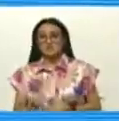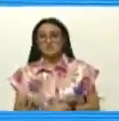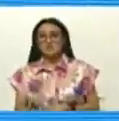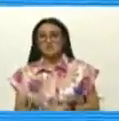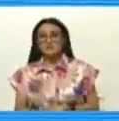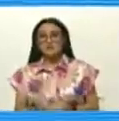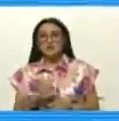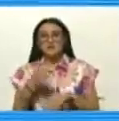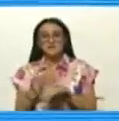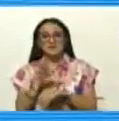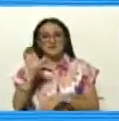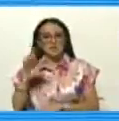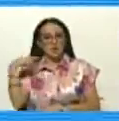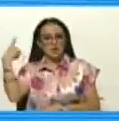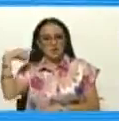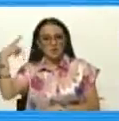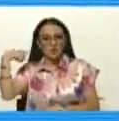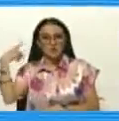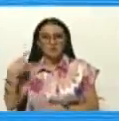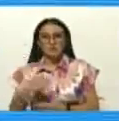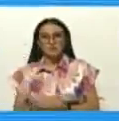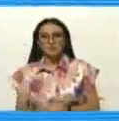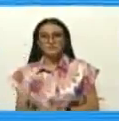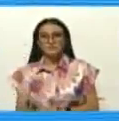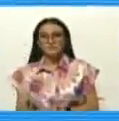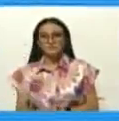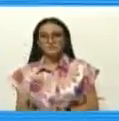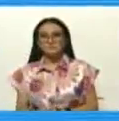Jefe de Estado loco.